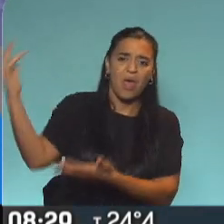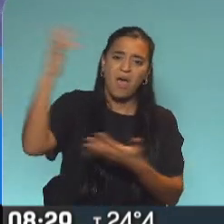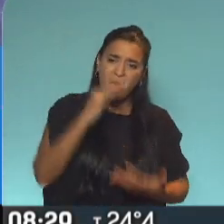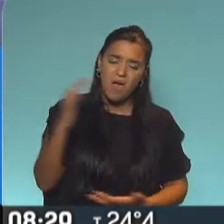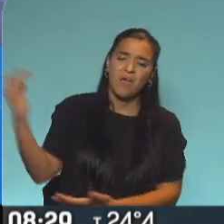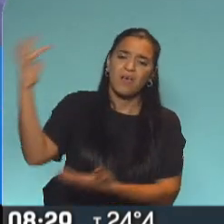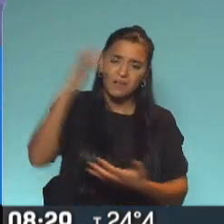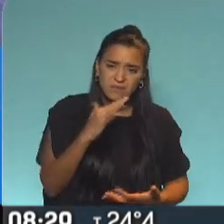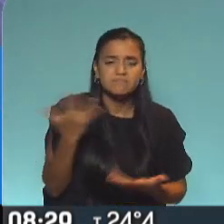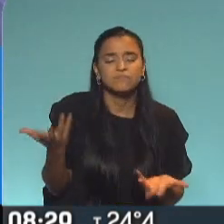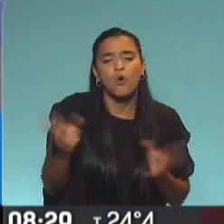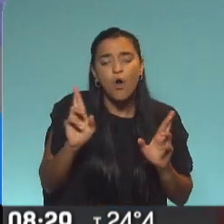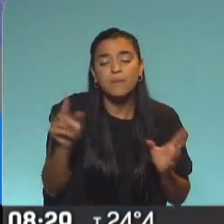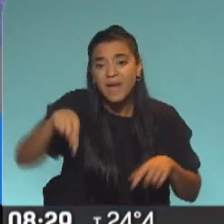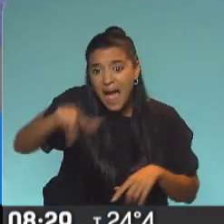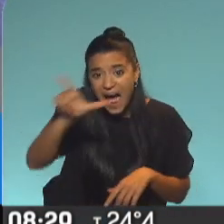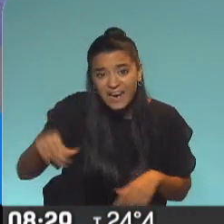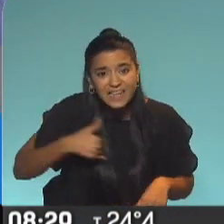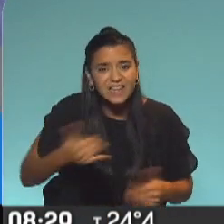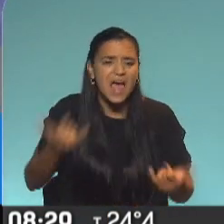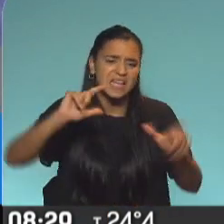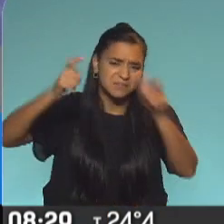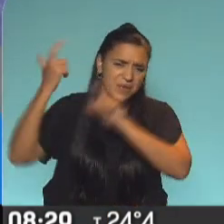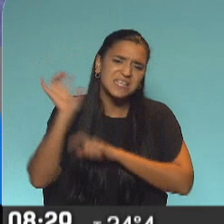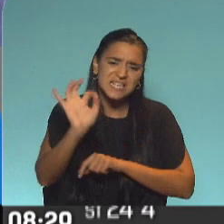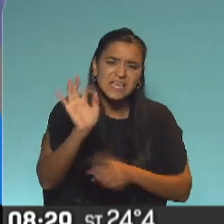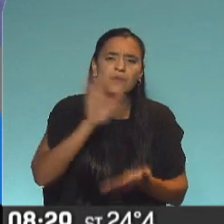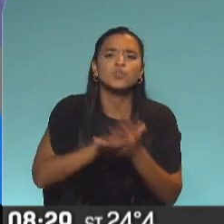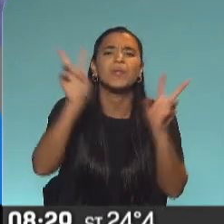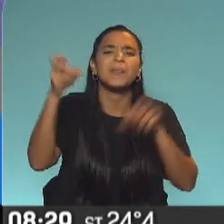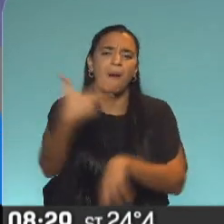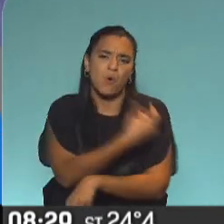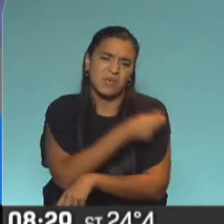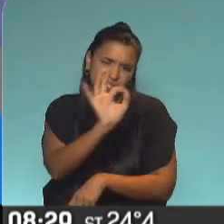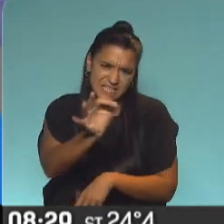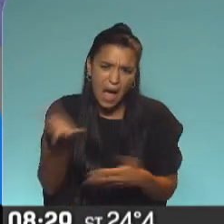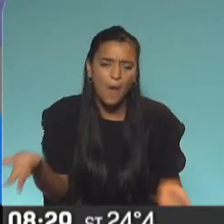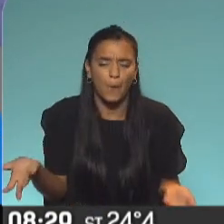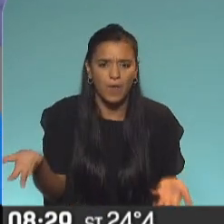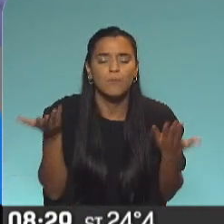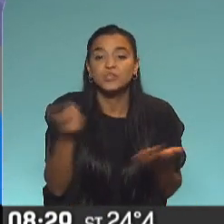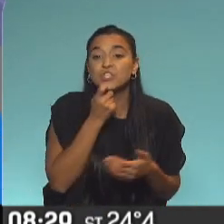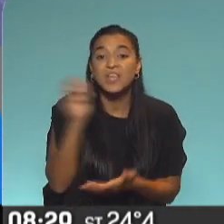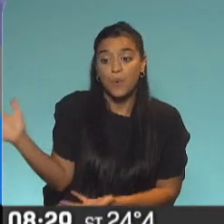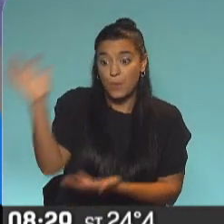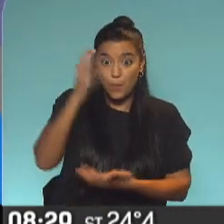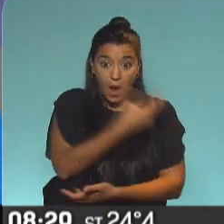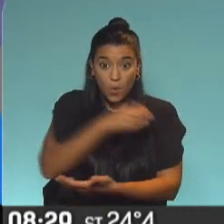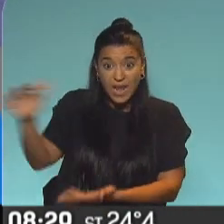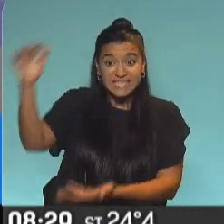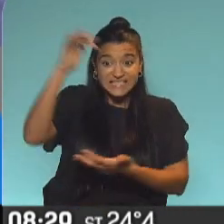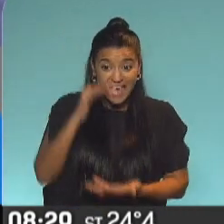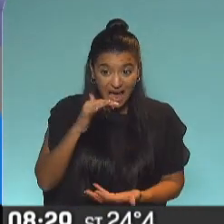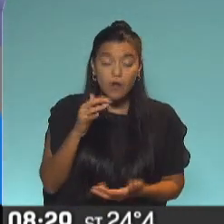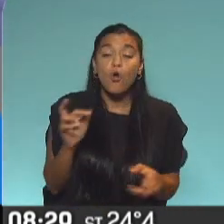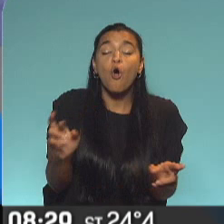bueno, la Argentina es un país que tiene muchísima experiencia en vacunación. Así que si llegan las vacunas,